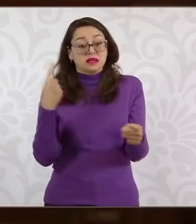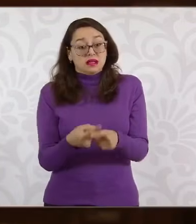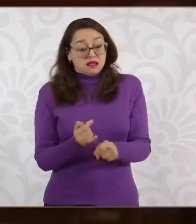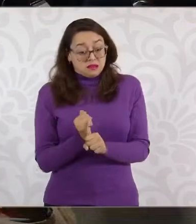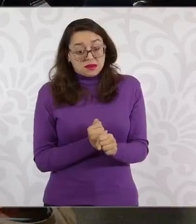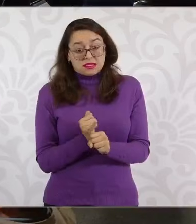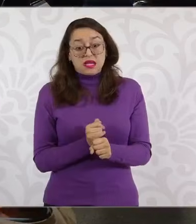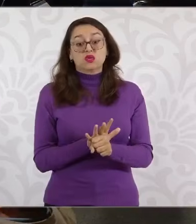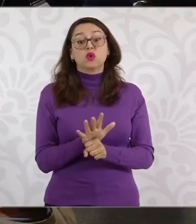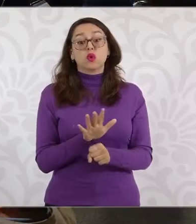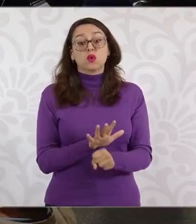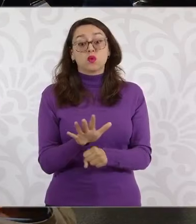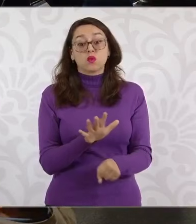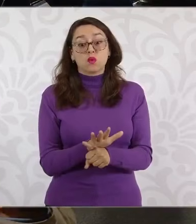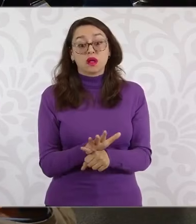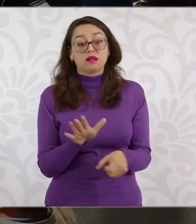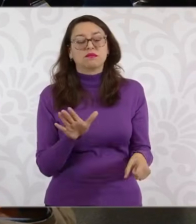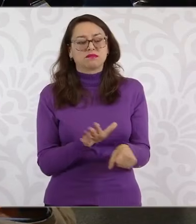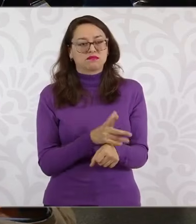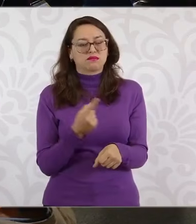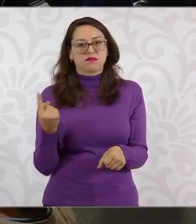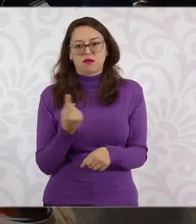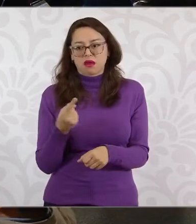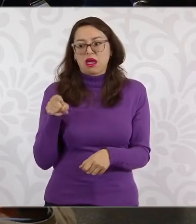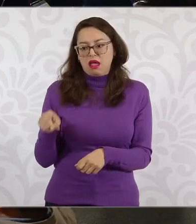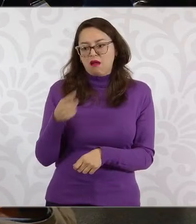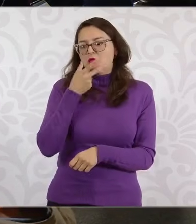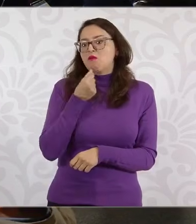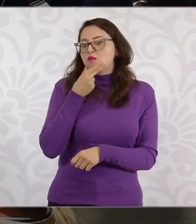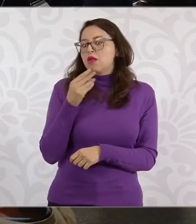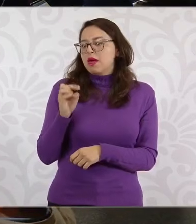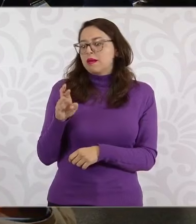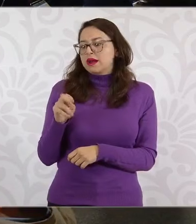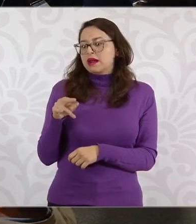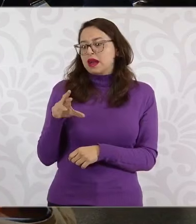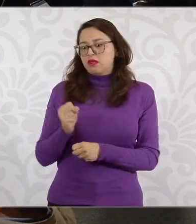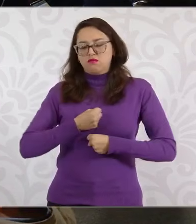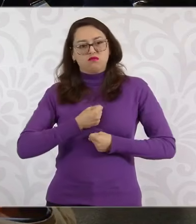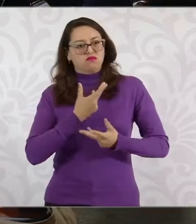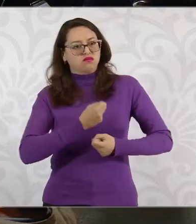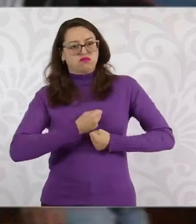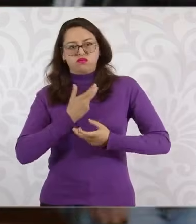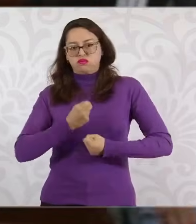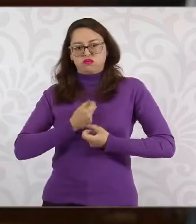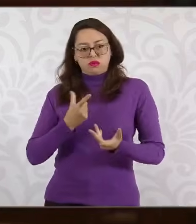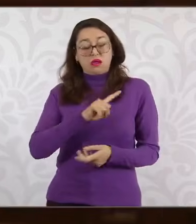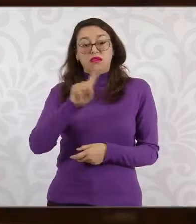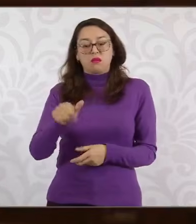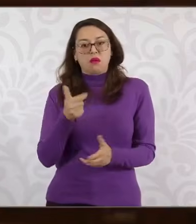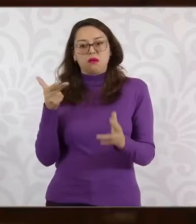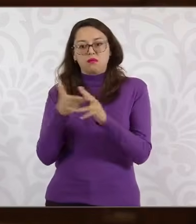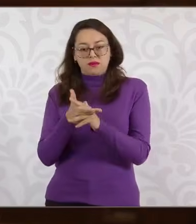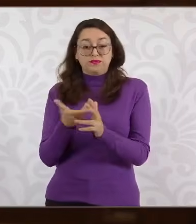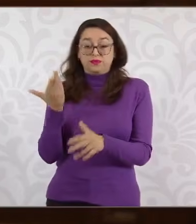todo porque se dio en medio de varios señalamientos que dio Bernardo Soriano, y de hecho en la visita que tuvimos en La Paz pudimos incluso platicar con él,